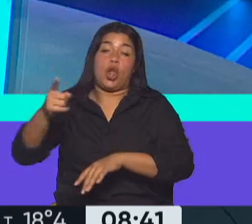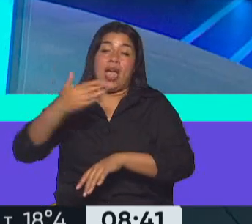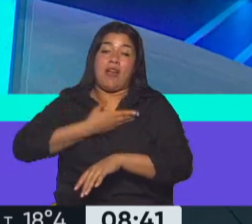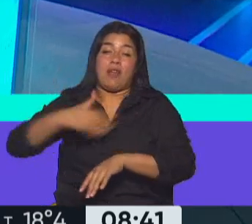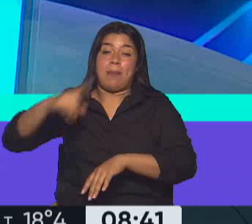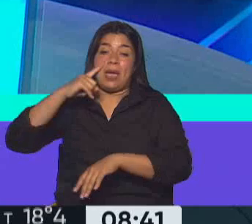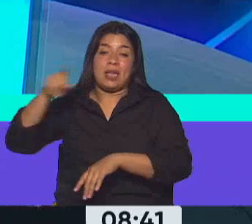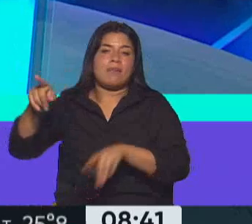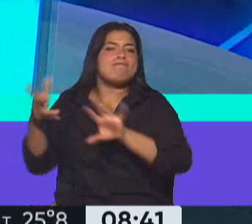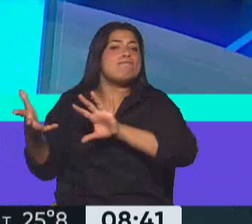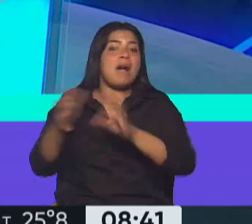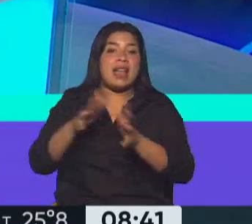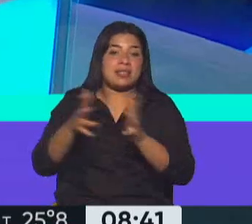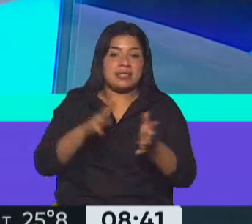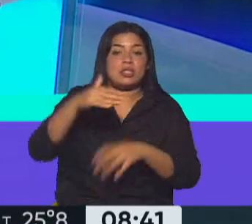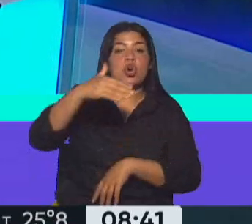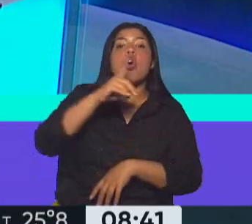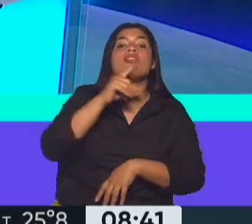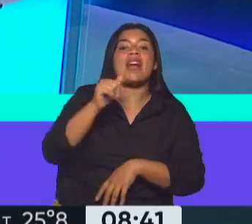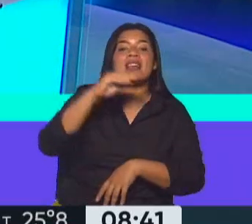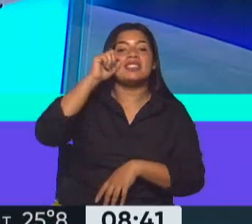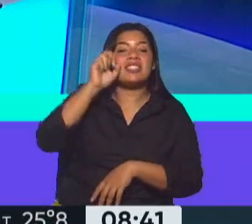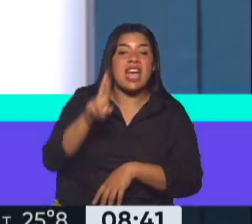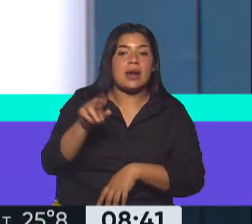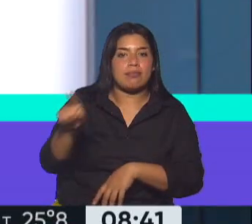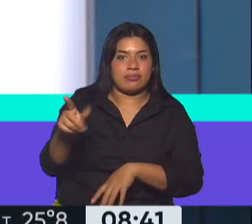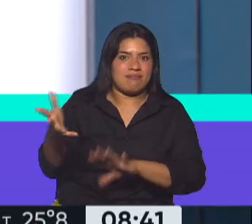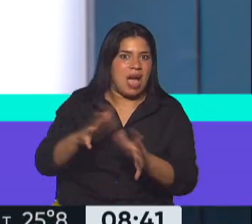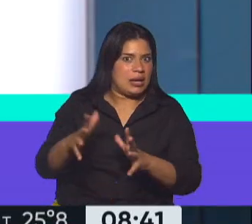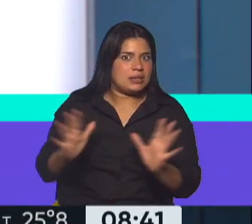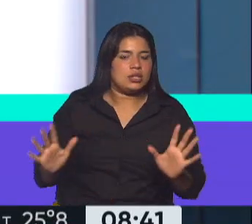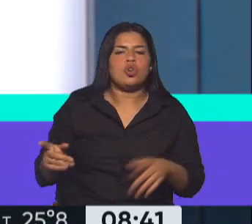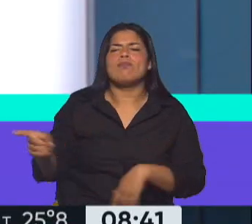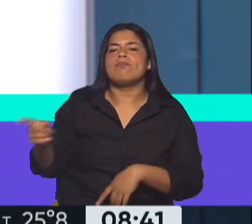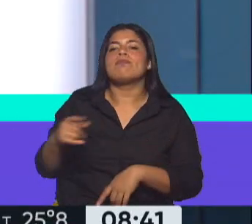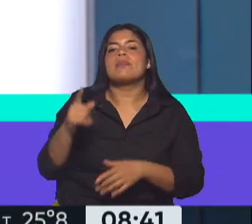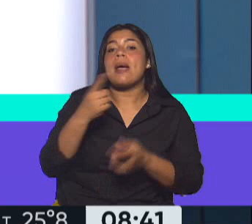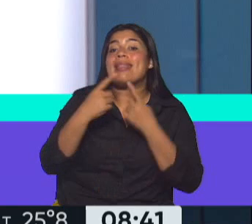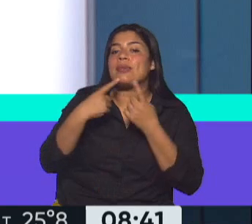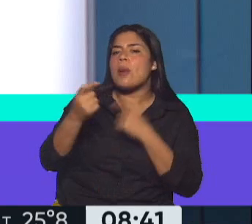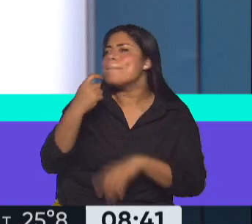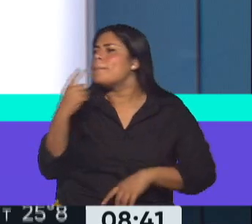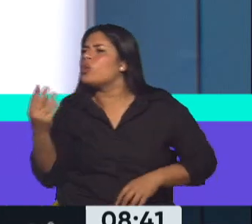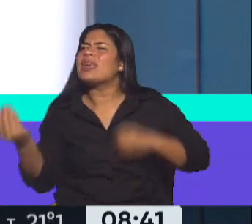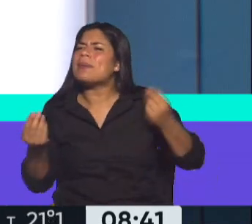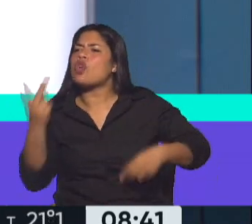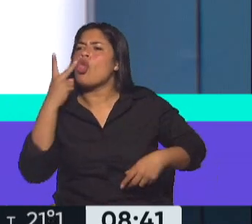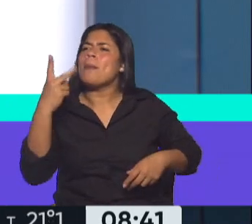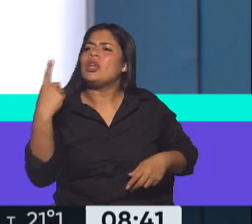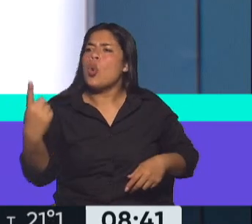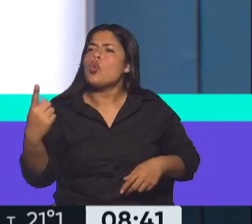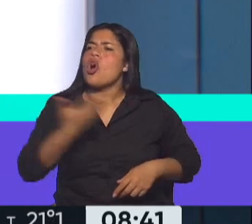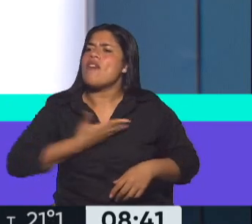Una especie de Margaret Thatcher del Fondo Monetario Internacional. Claro, cuando le dicen, che, ¿qué pasó en el 2001? Que el fondo le soltó la mano a Argentina, y ella